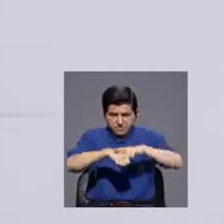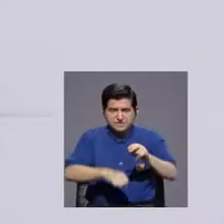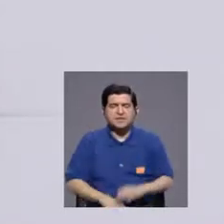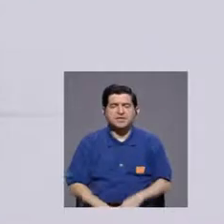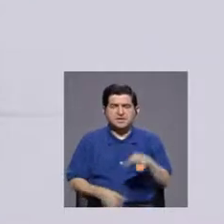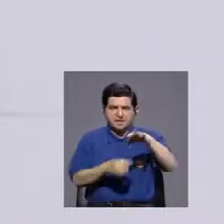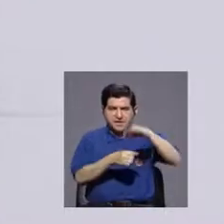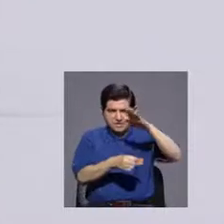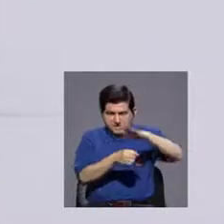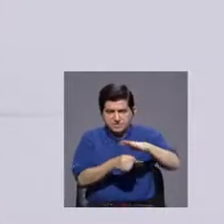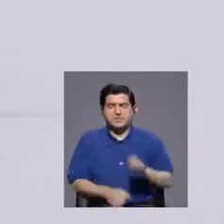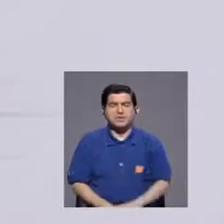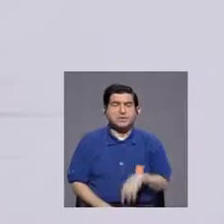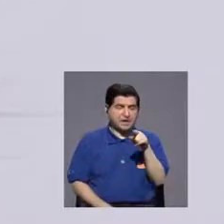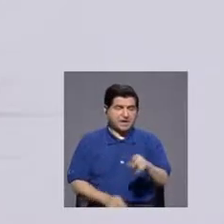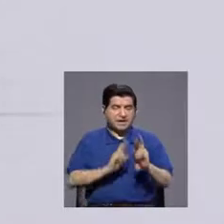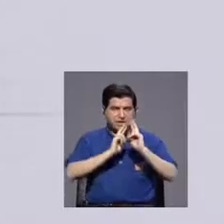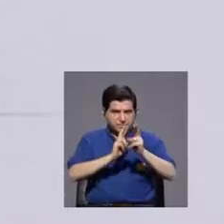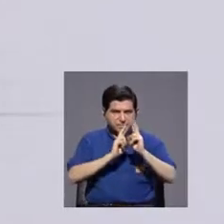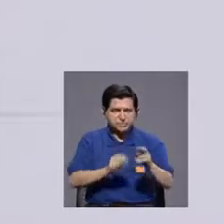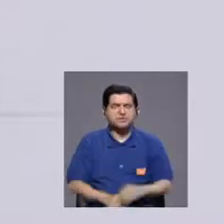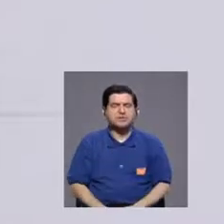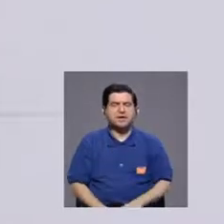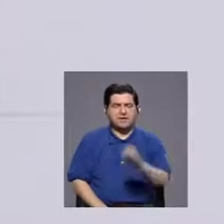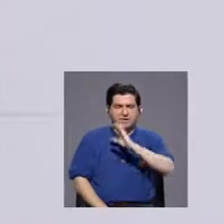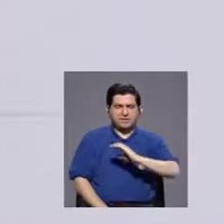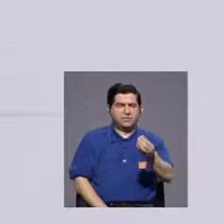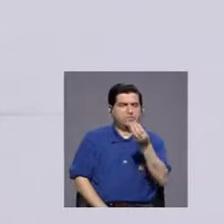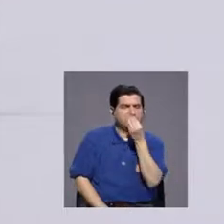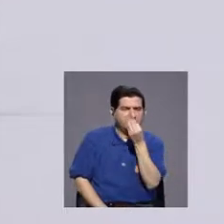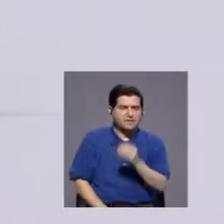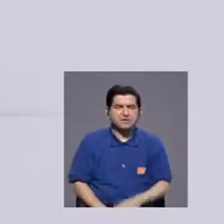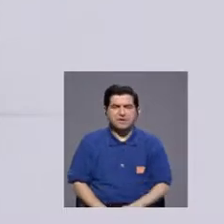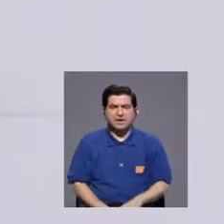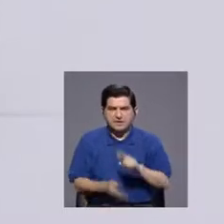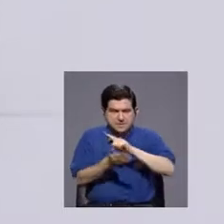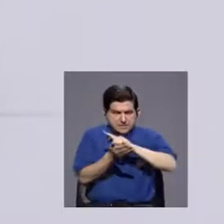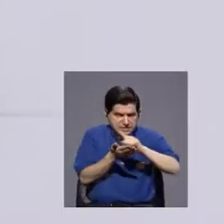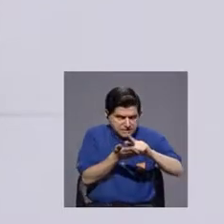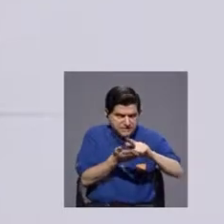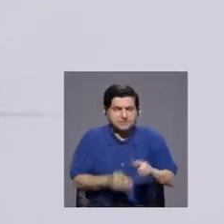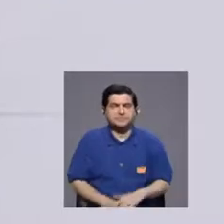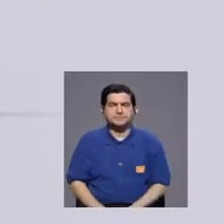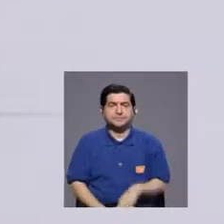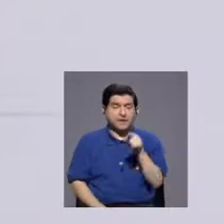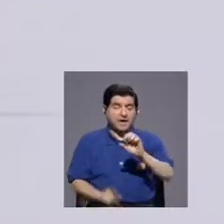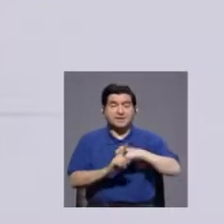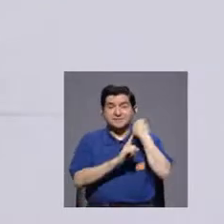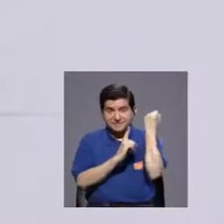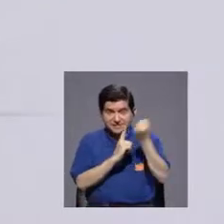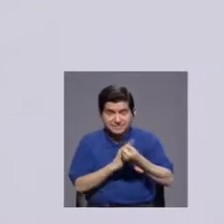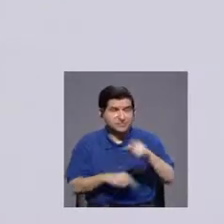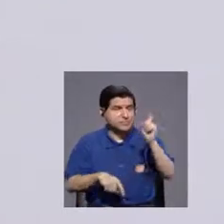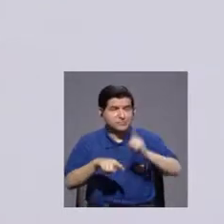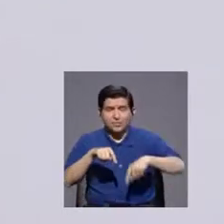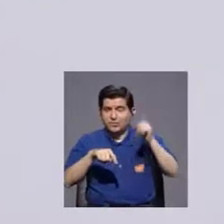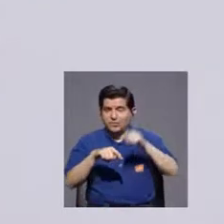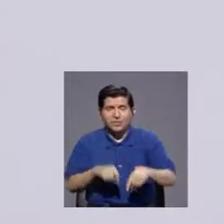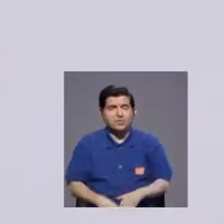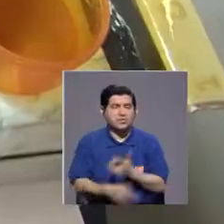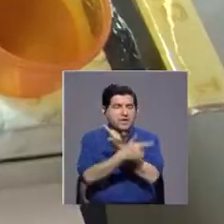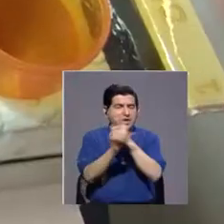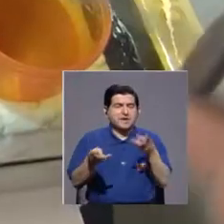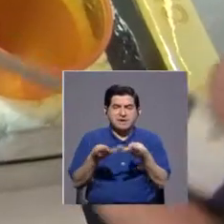por ejemplo lo que es el rendimiento la calidad nutricional la inocuidad etcétera digamos eso tiene que no podemos liberar un